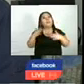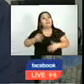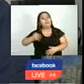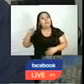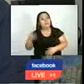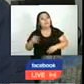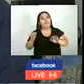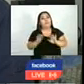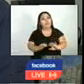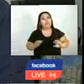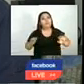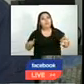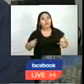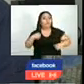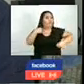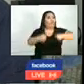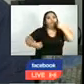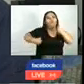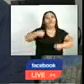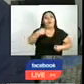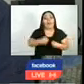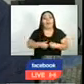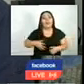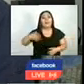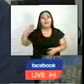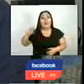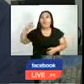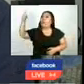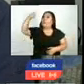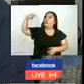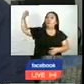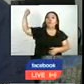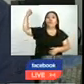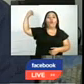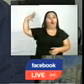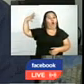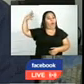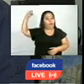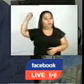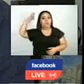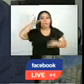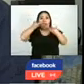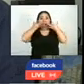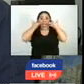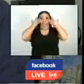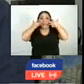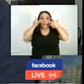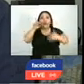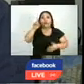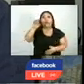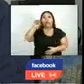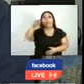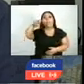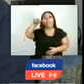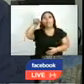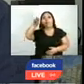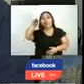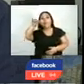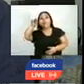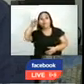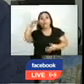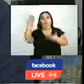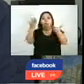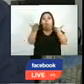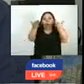niños tengan actividad física, reciban sol, porque el sol estimula una sustancia que se llama dopamina, que esa previene